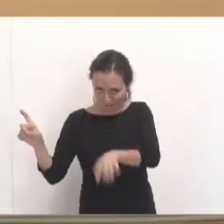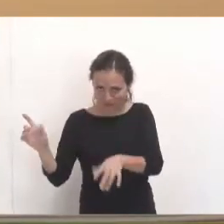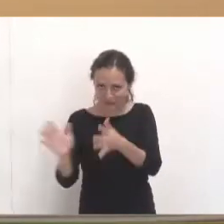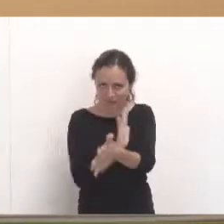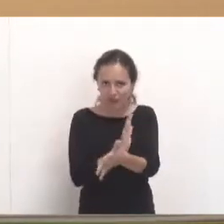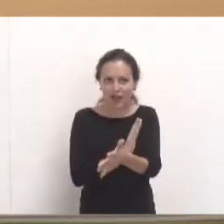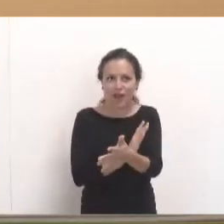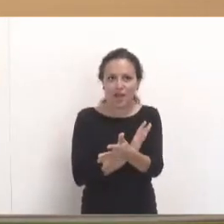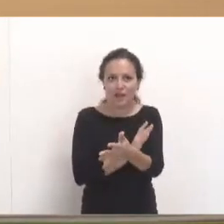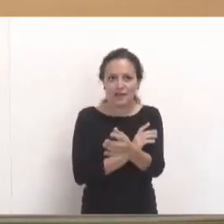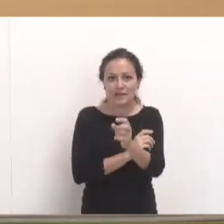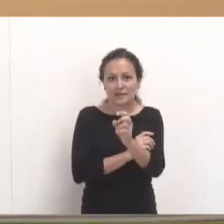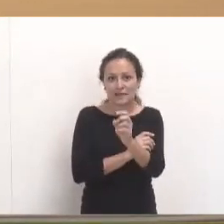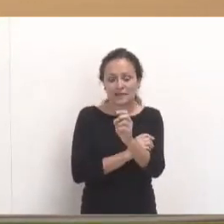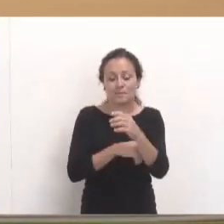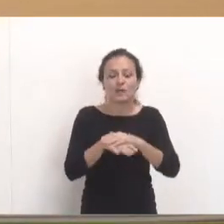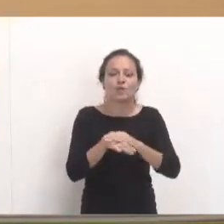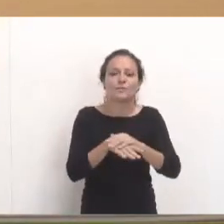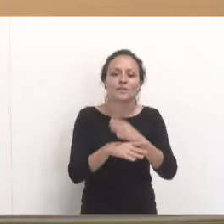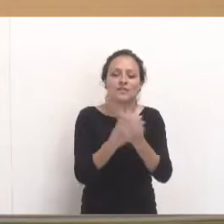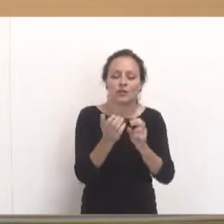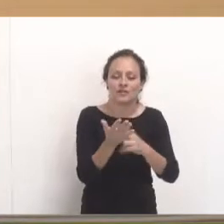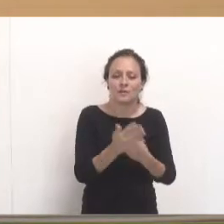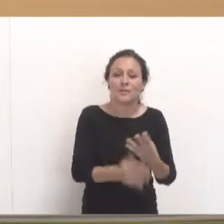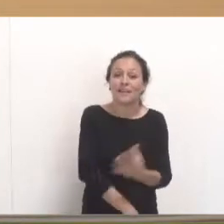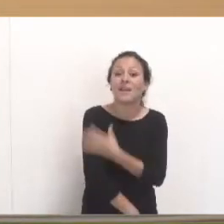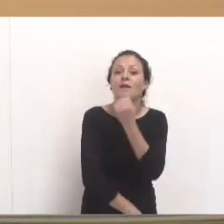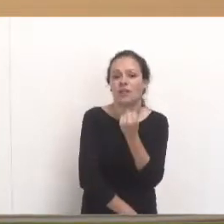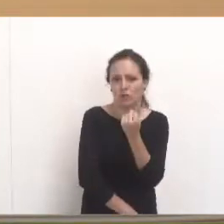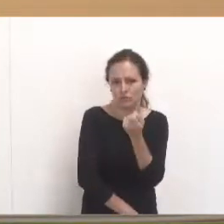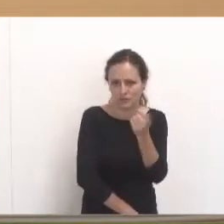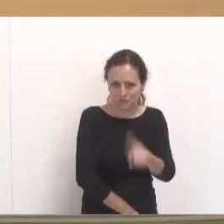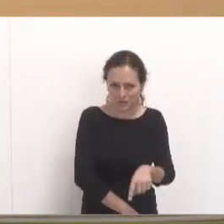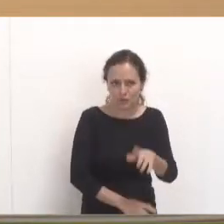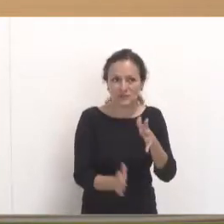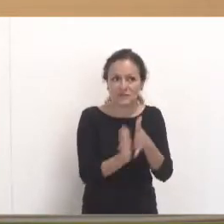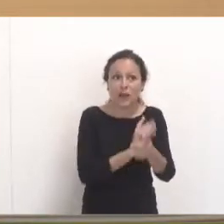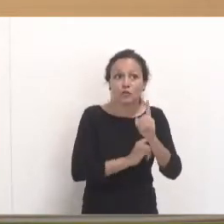solo hace referencia a los alcaldes y alcaldesas